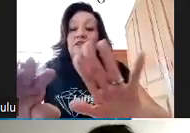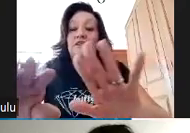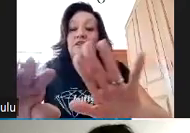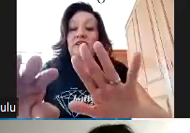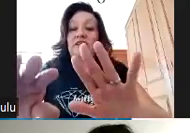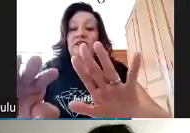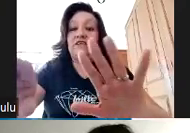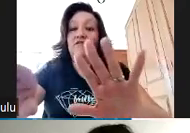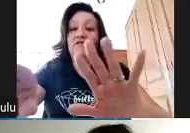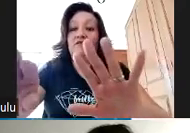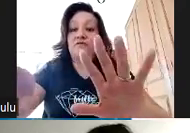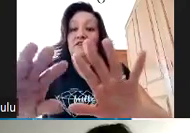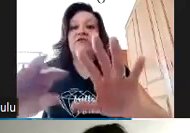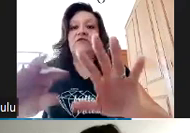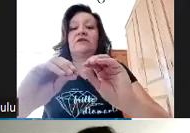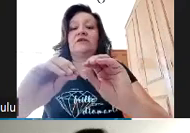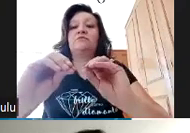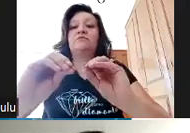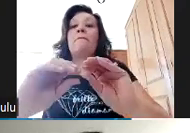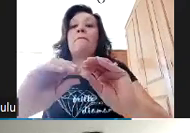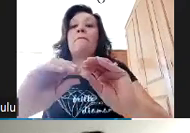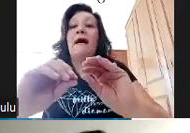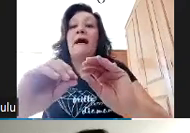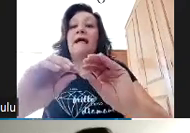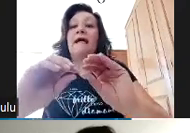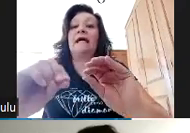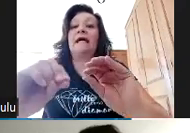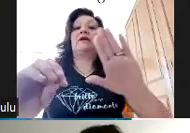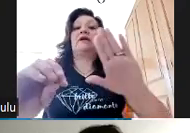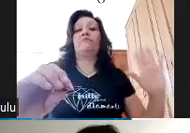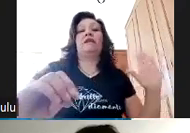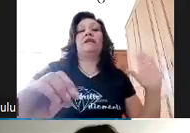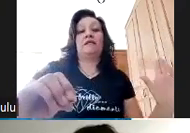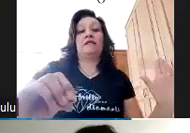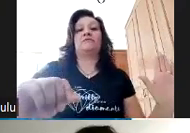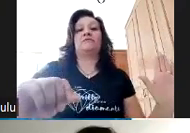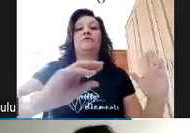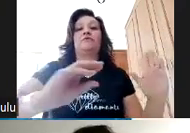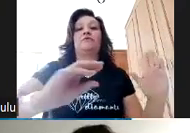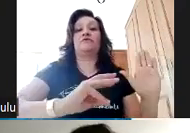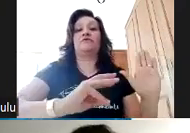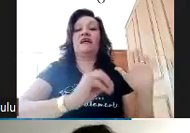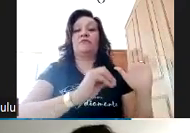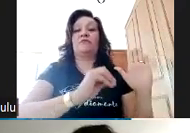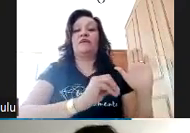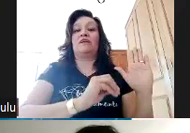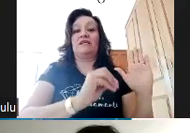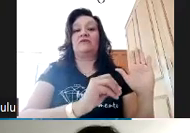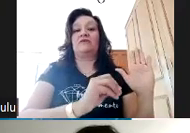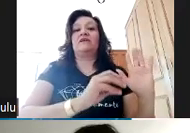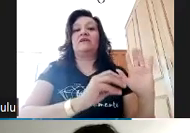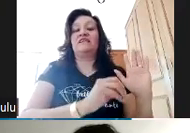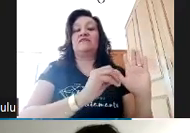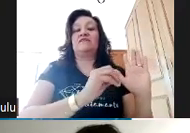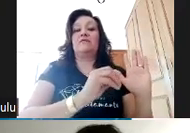bueno tenerlos bien identificados a tus prospectos para que por ejemplo el Erizo tú vas viendo Ah bueno el